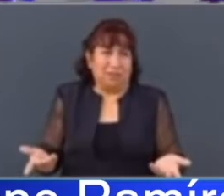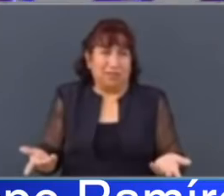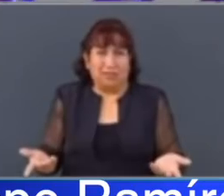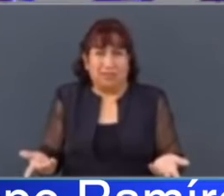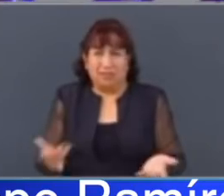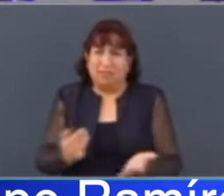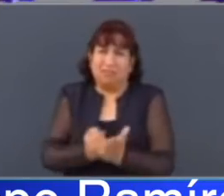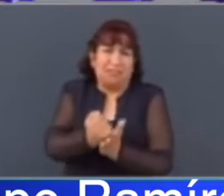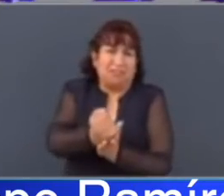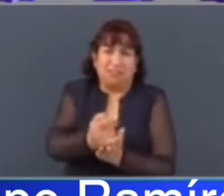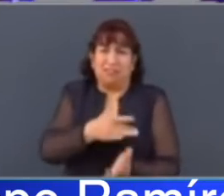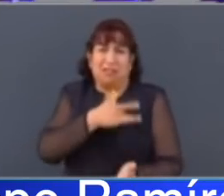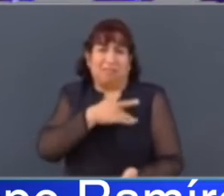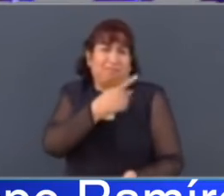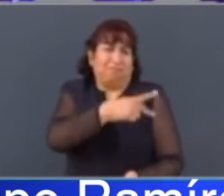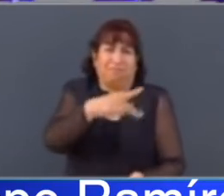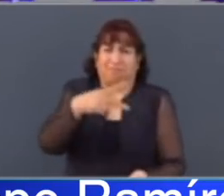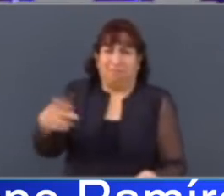decida.